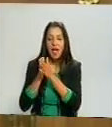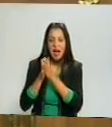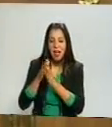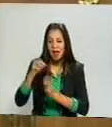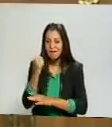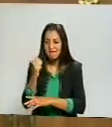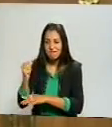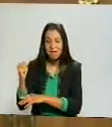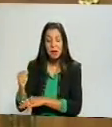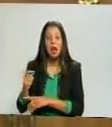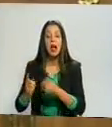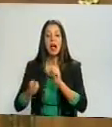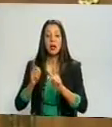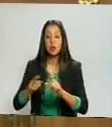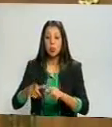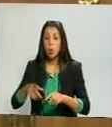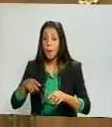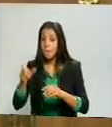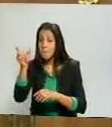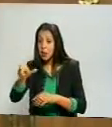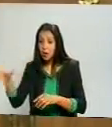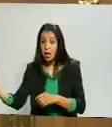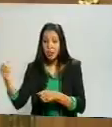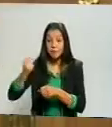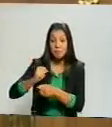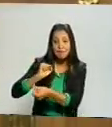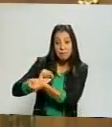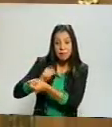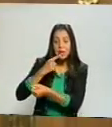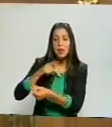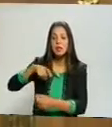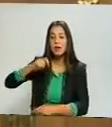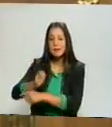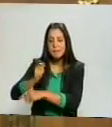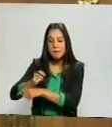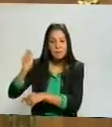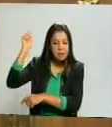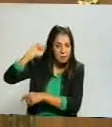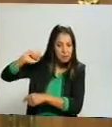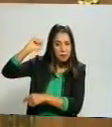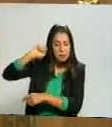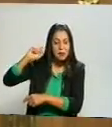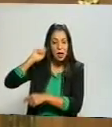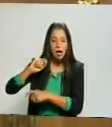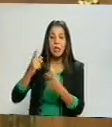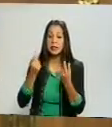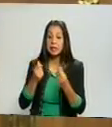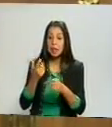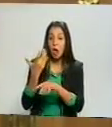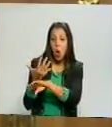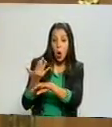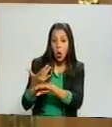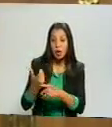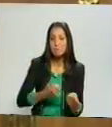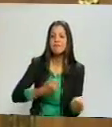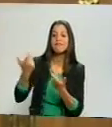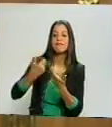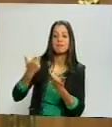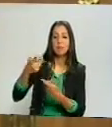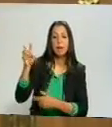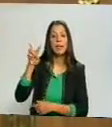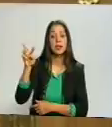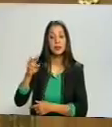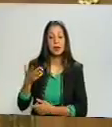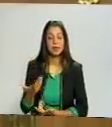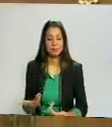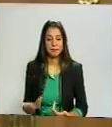que terminaban explotando el minero y llevándose las riquezas de nuestro país. La ley constitucional